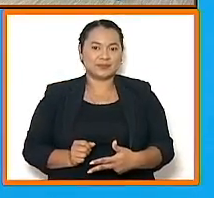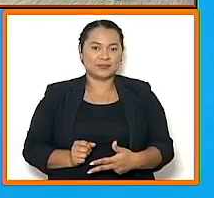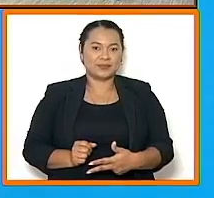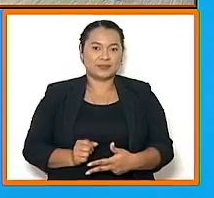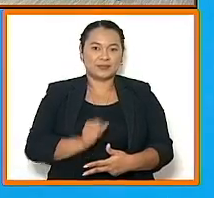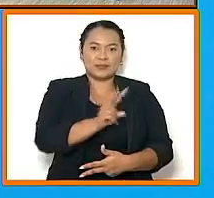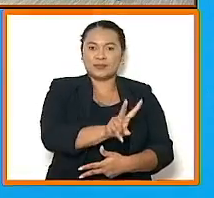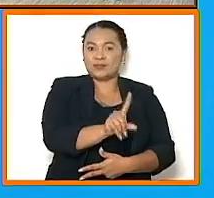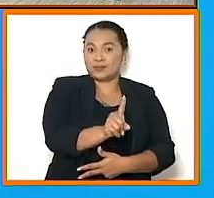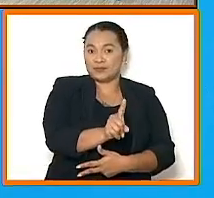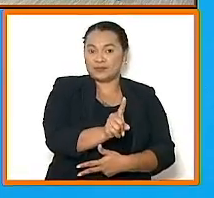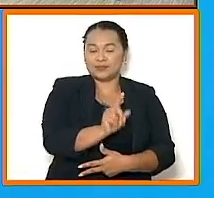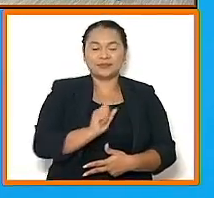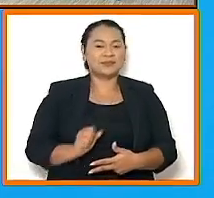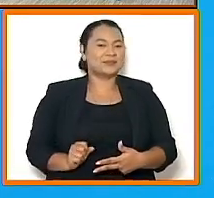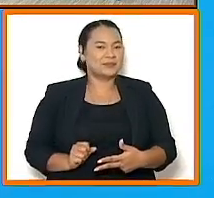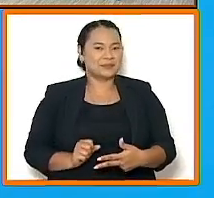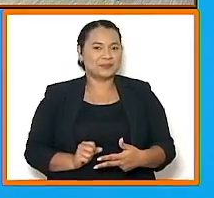21.